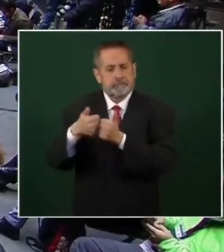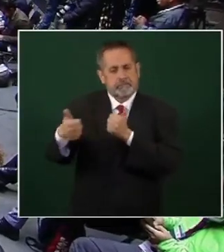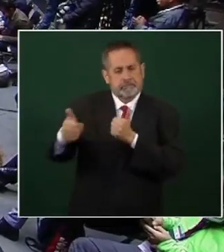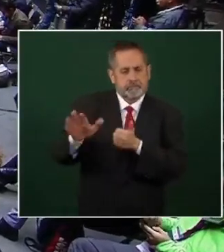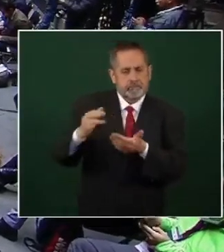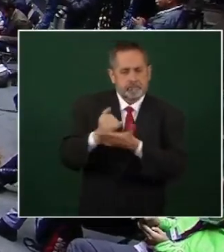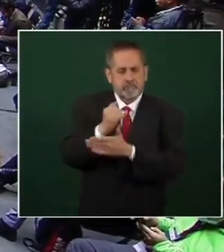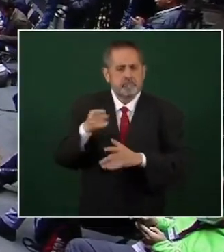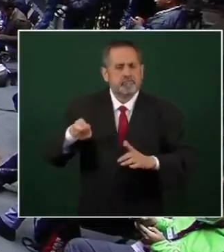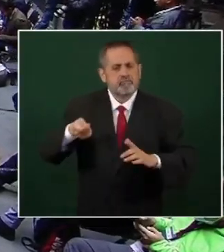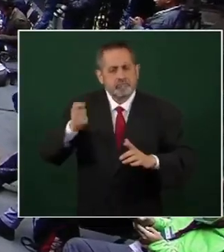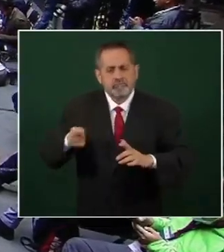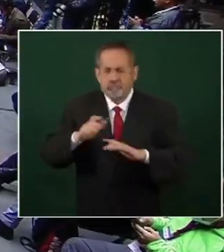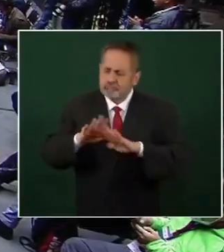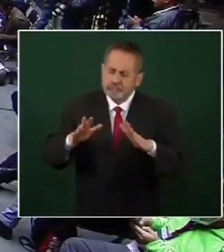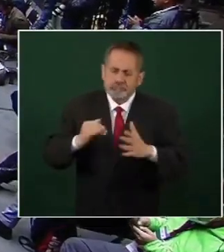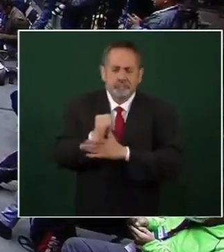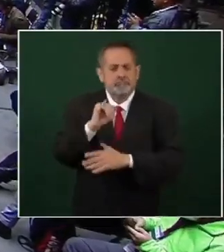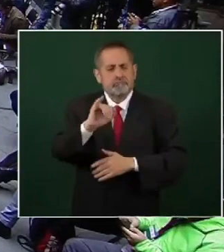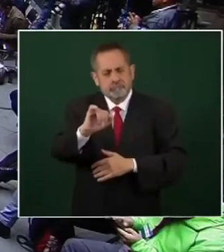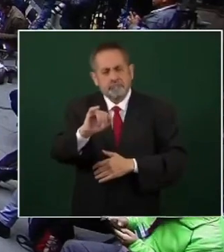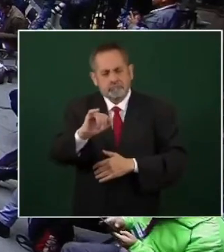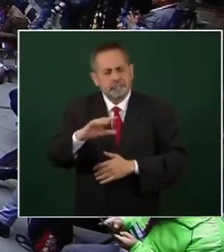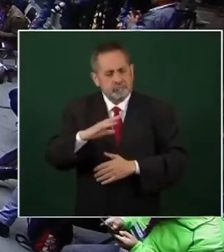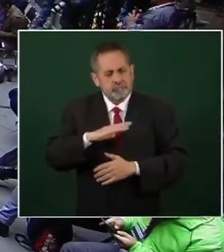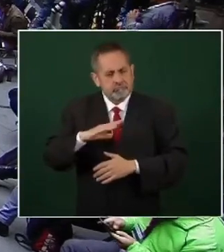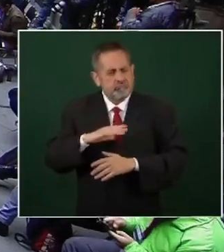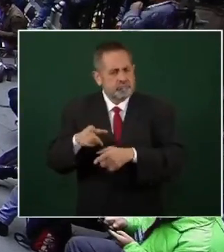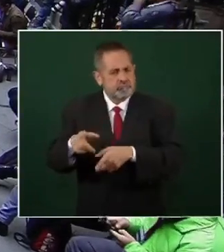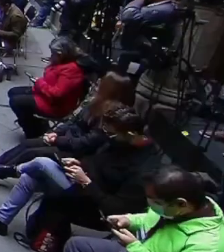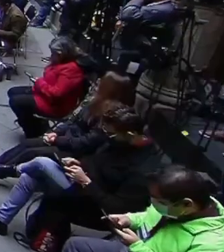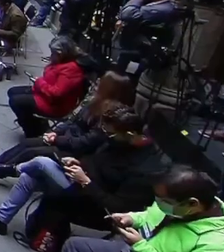resuelve de que existe